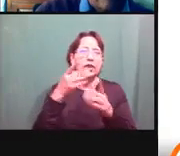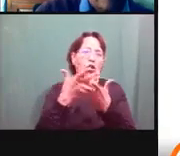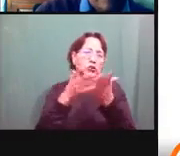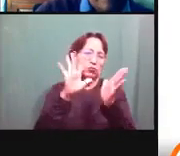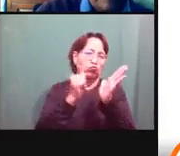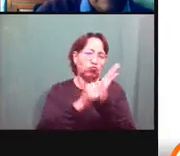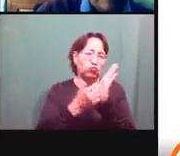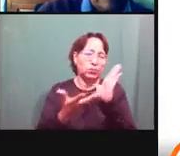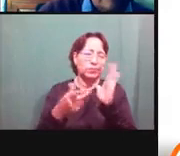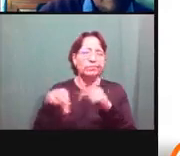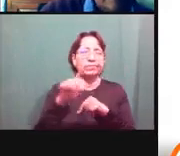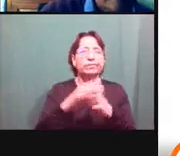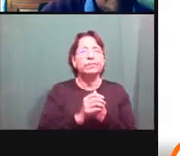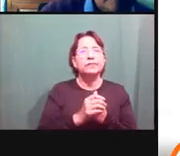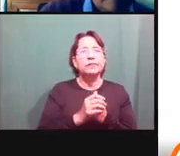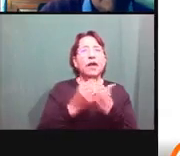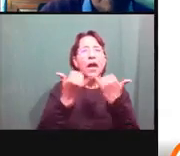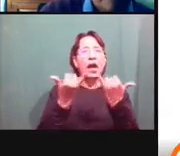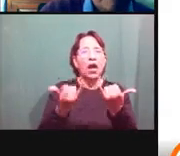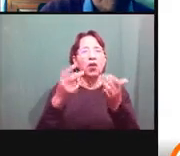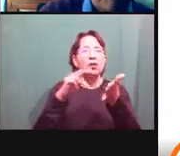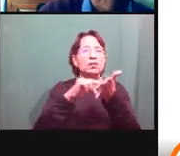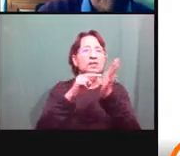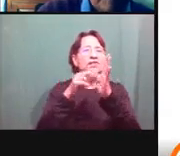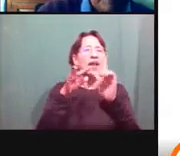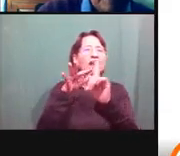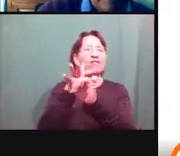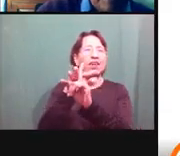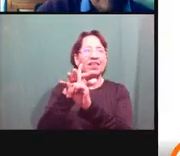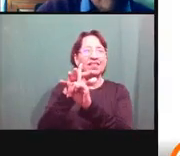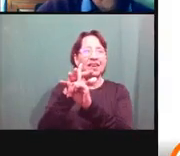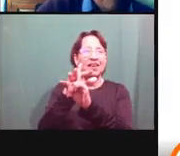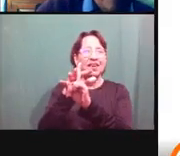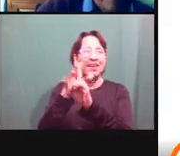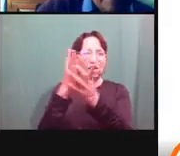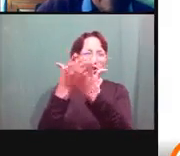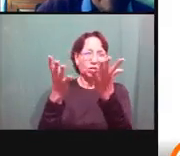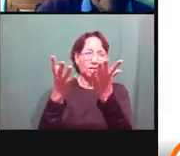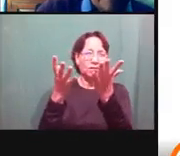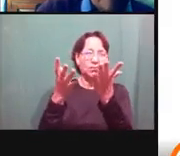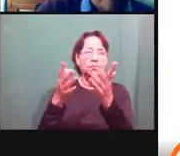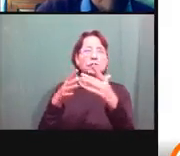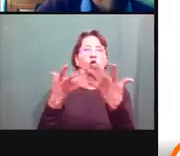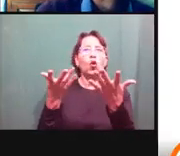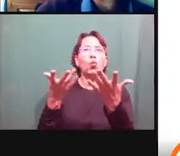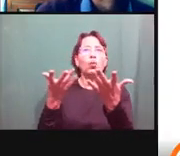que de alguna manera están ejerciendo agresiones sobre el objeto, con el fin de detener